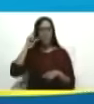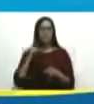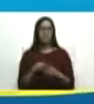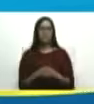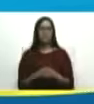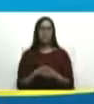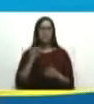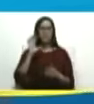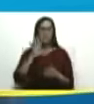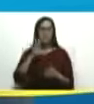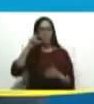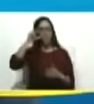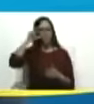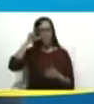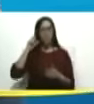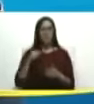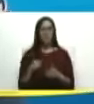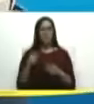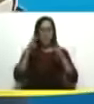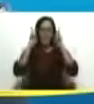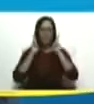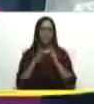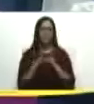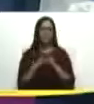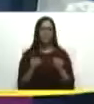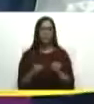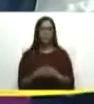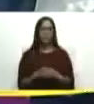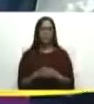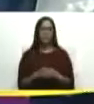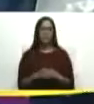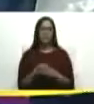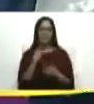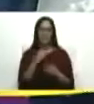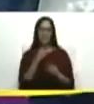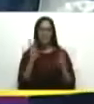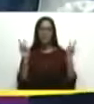día por 5 días. Y eso te limpia todo y te deja 0 kilómetros.